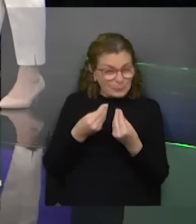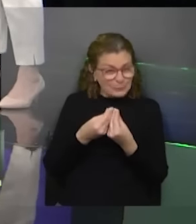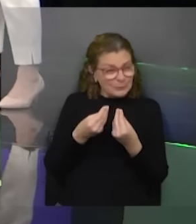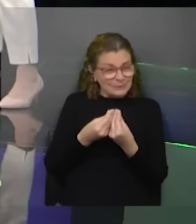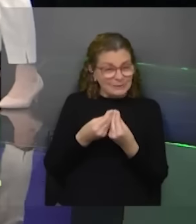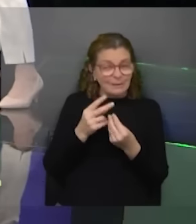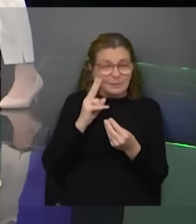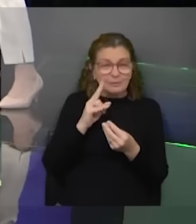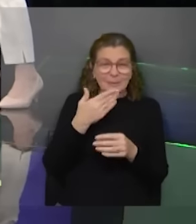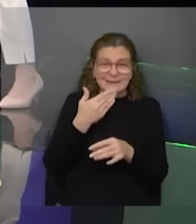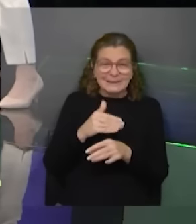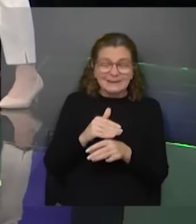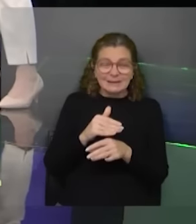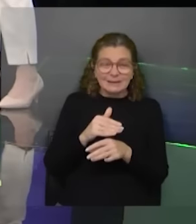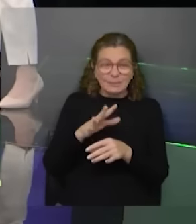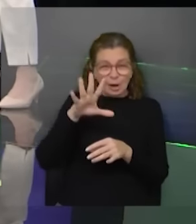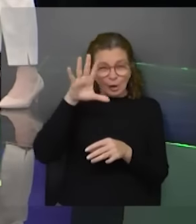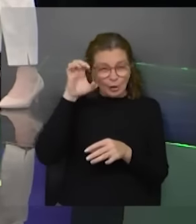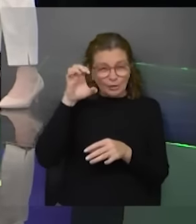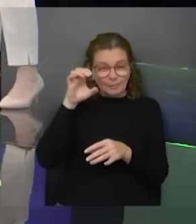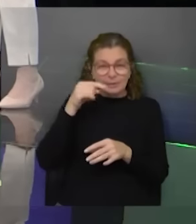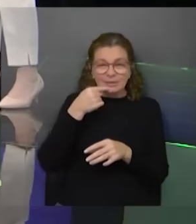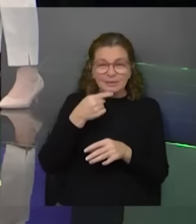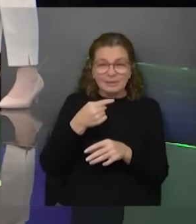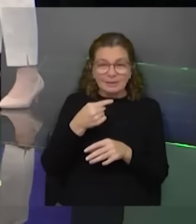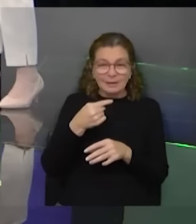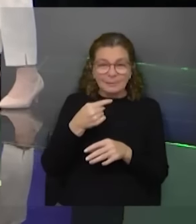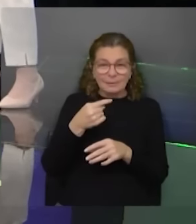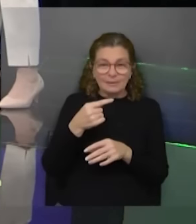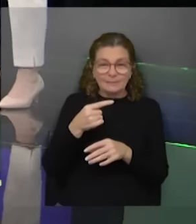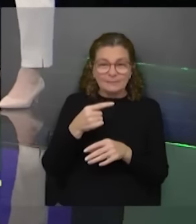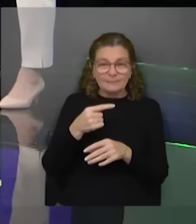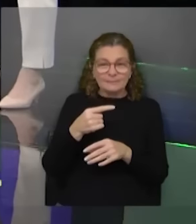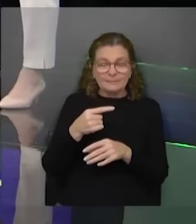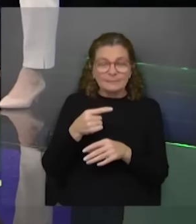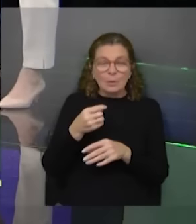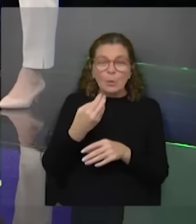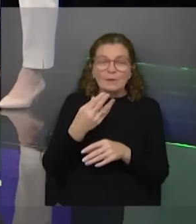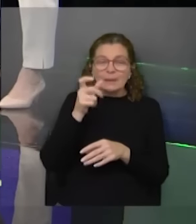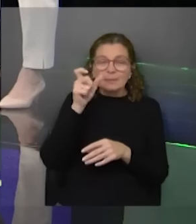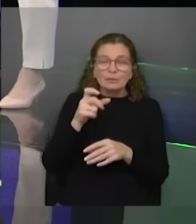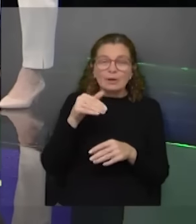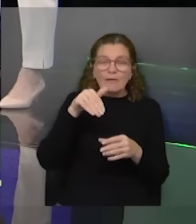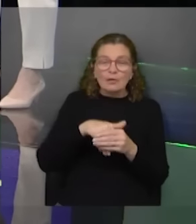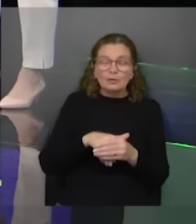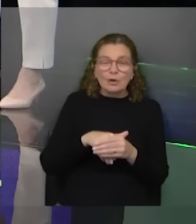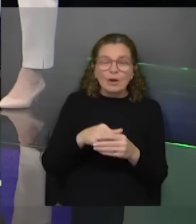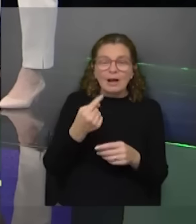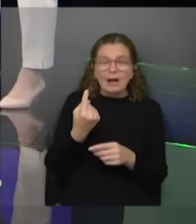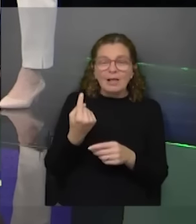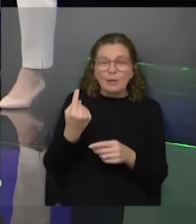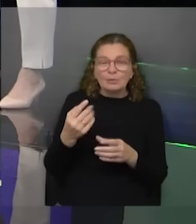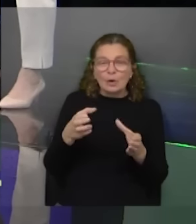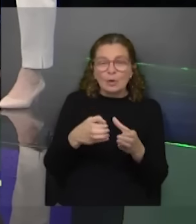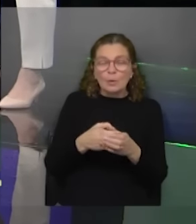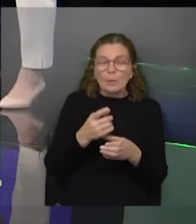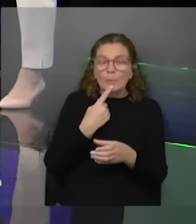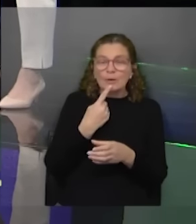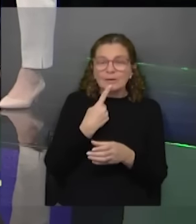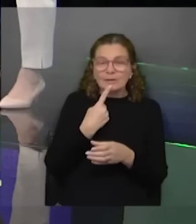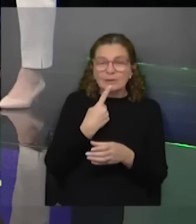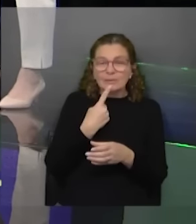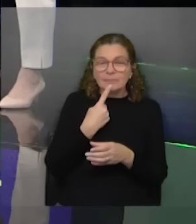tenerlo como como recordatorio digamos en cuánta gente sí cuánta gente votó en cada una de de los partidos en cada una de las